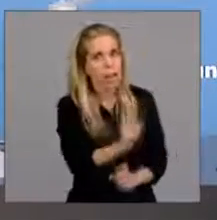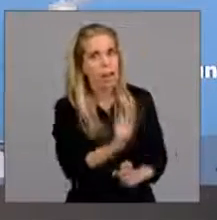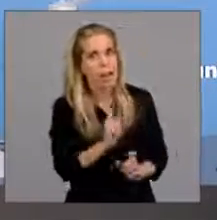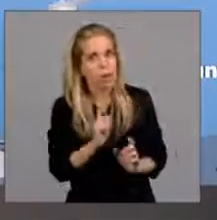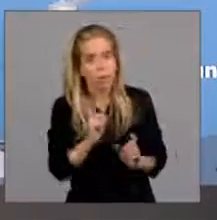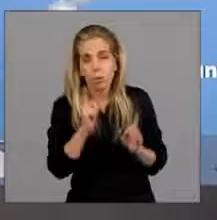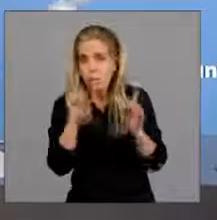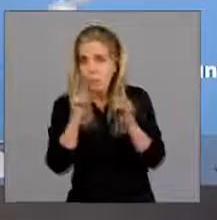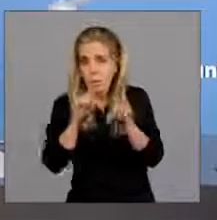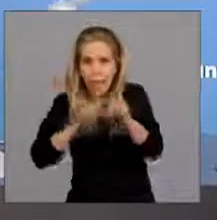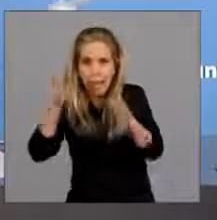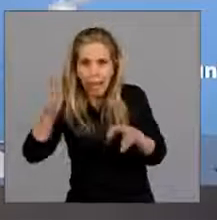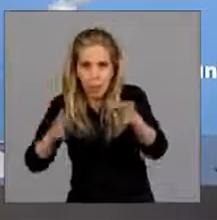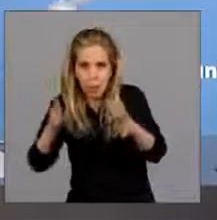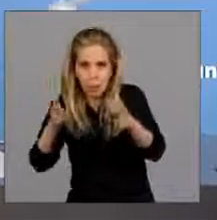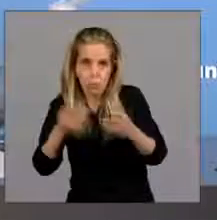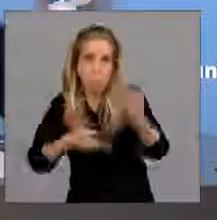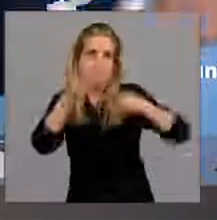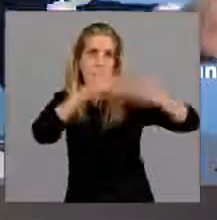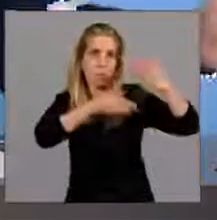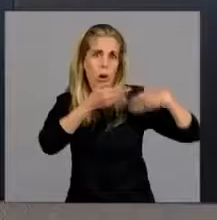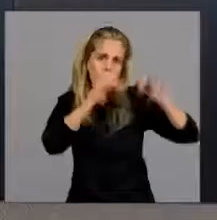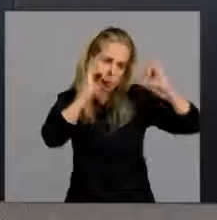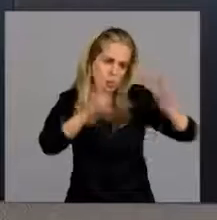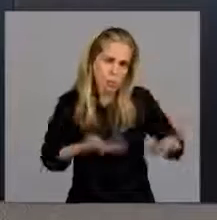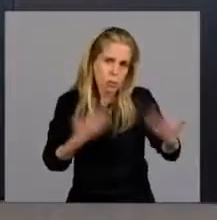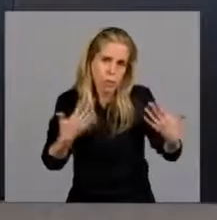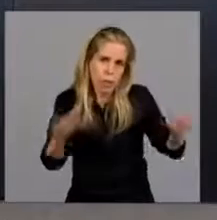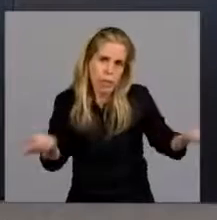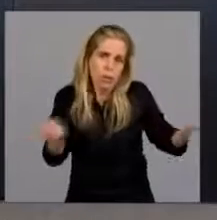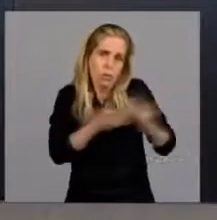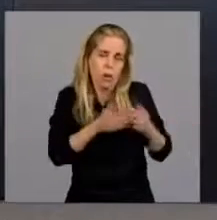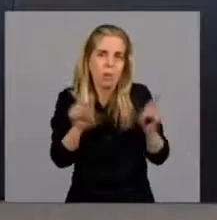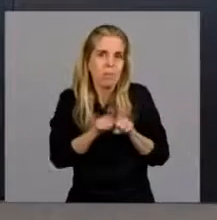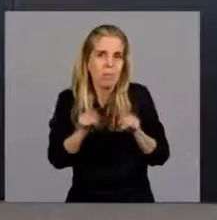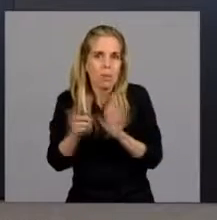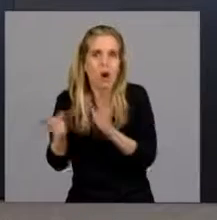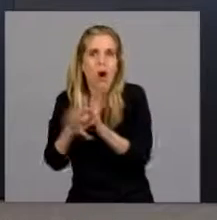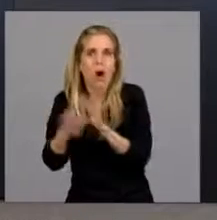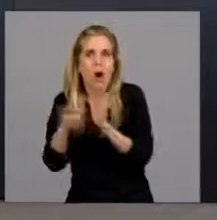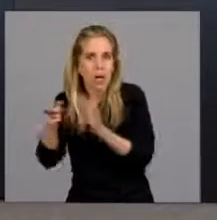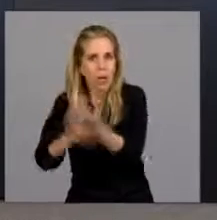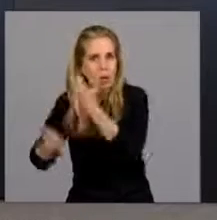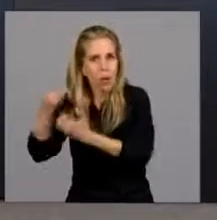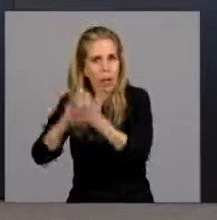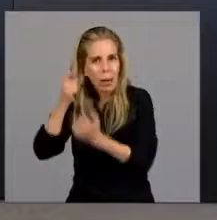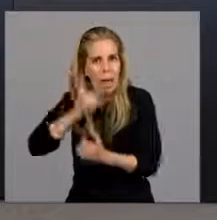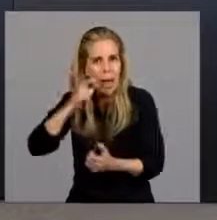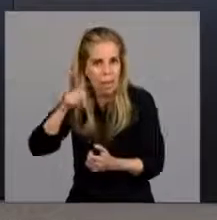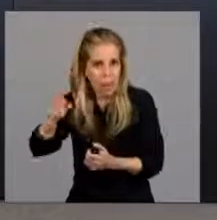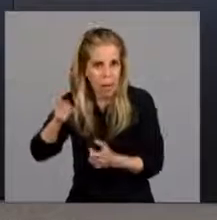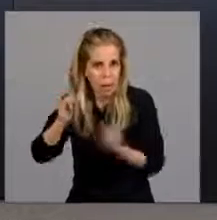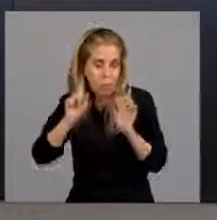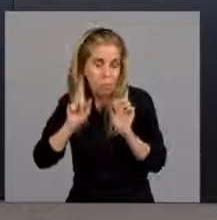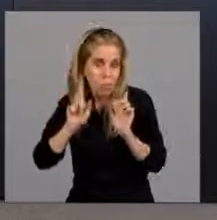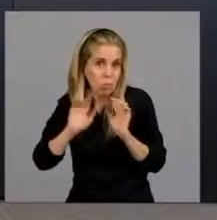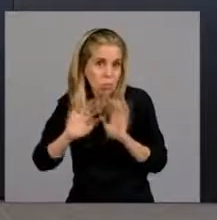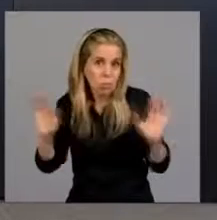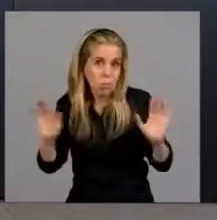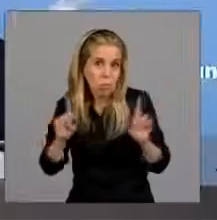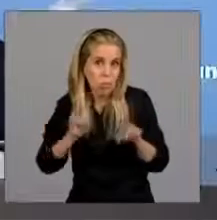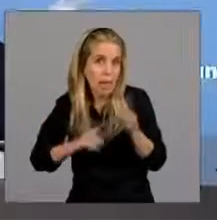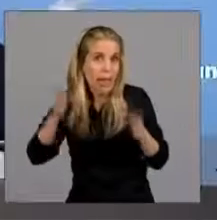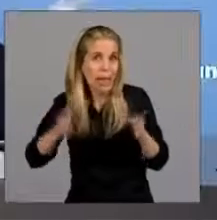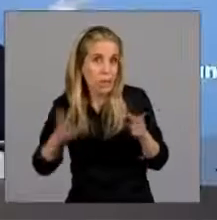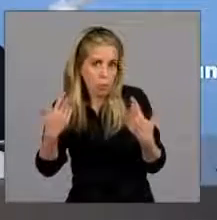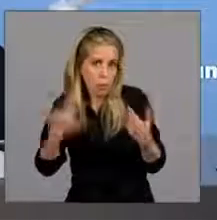todo vuelva para atrás existe. Es lo que pasó en Necochea, que contaba recién de un modo tan ilustrativo Axel. Y